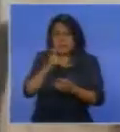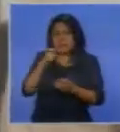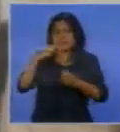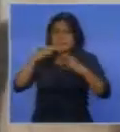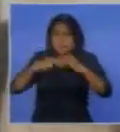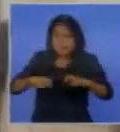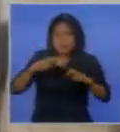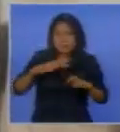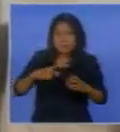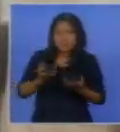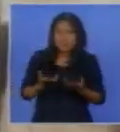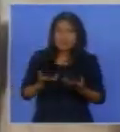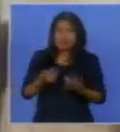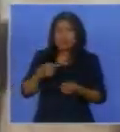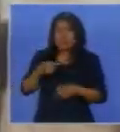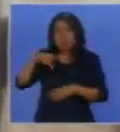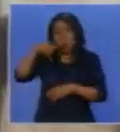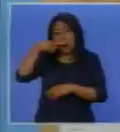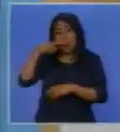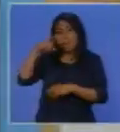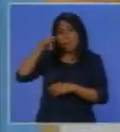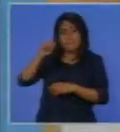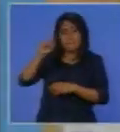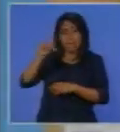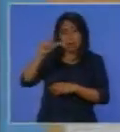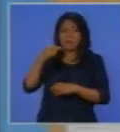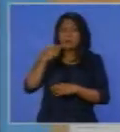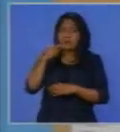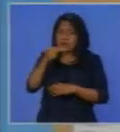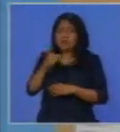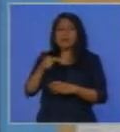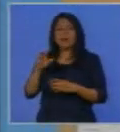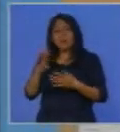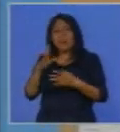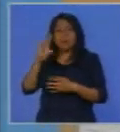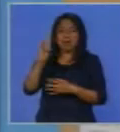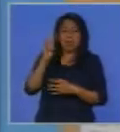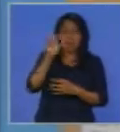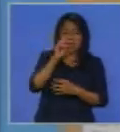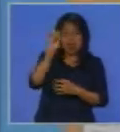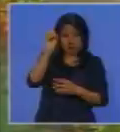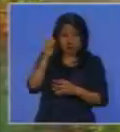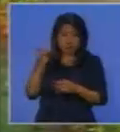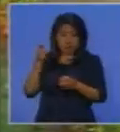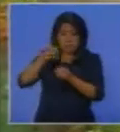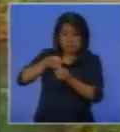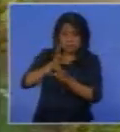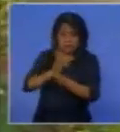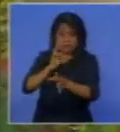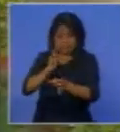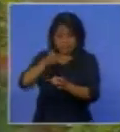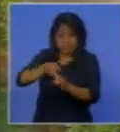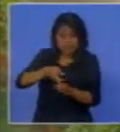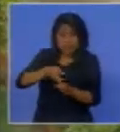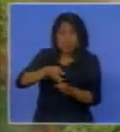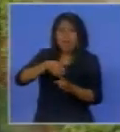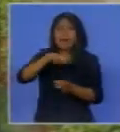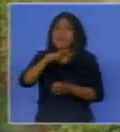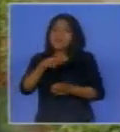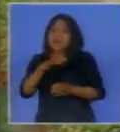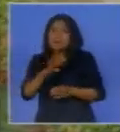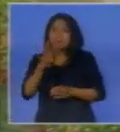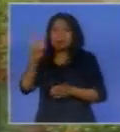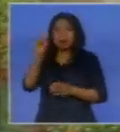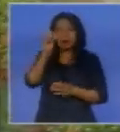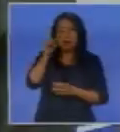que de 75 mil electores que acudirán a las urnas este domingo en 5 parroquias a nivel nacional, más de 40 mil lo harán en la